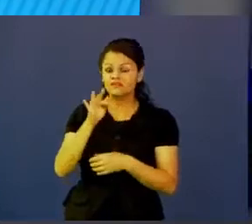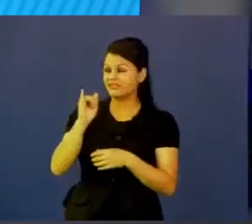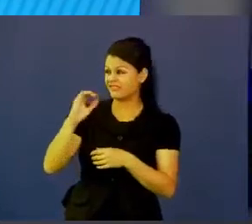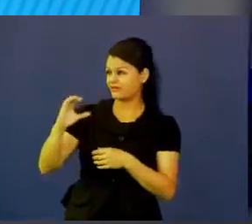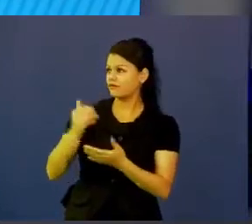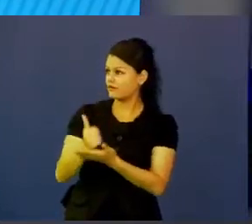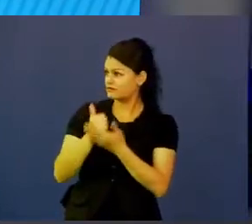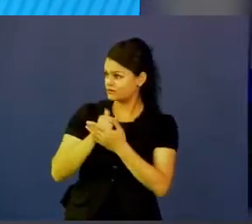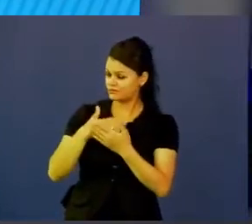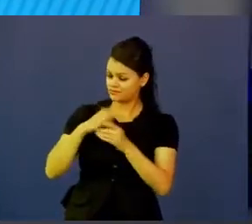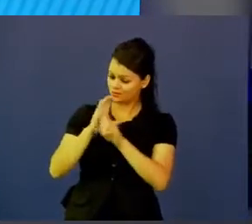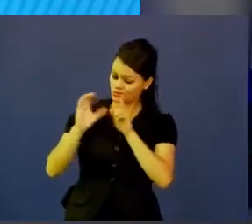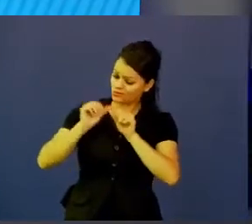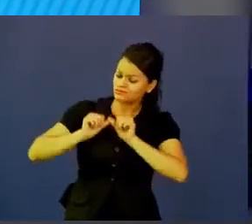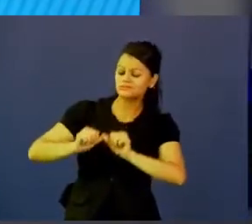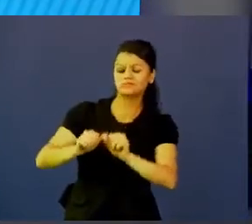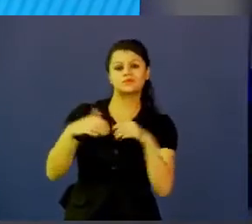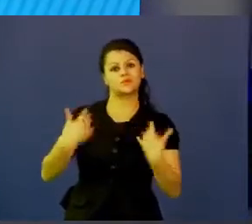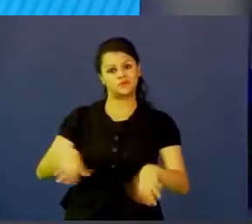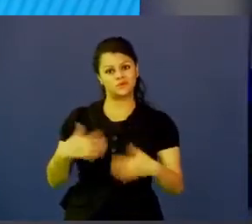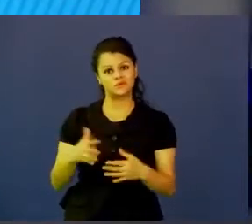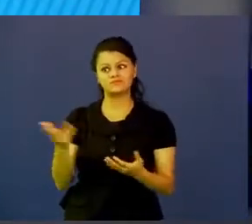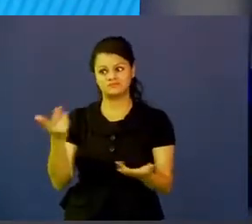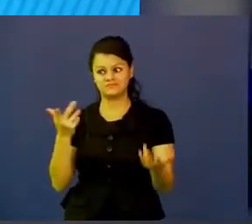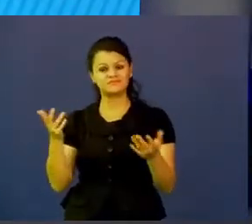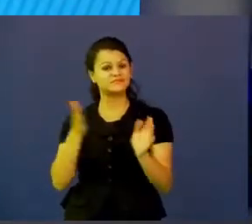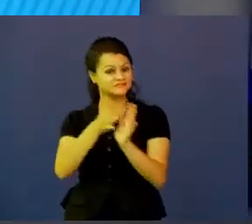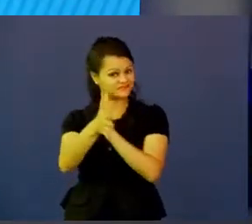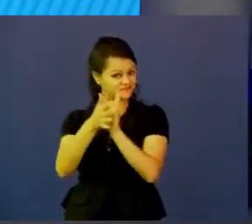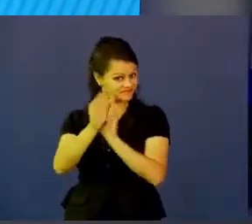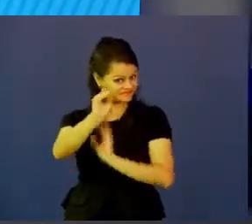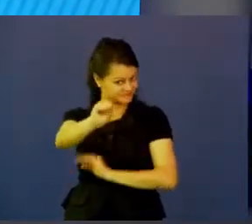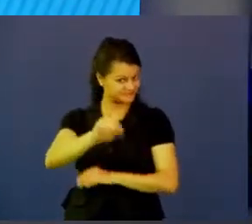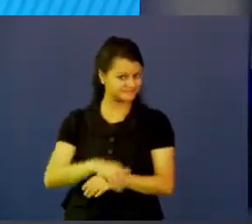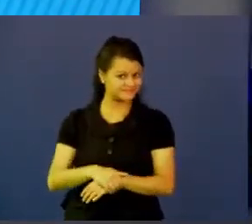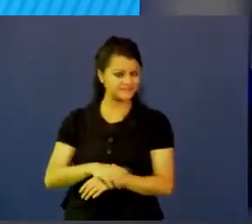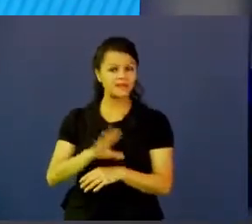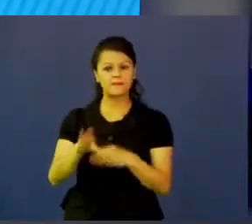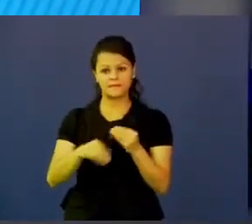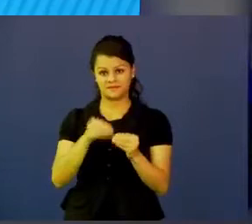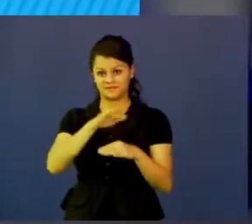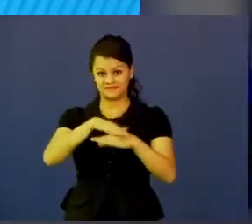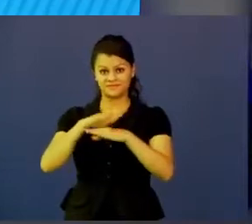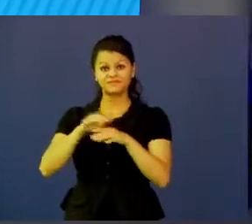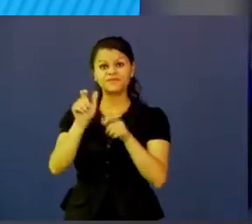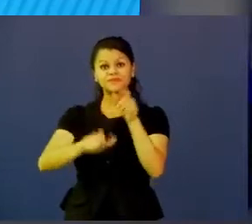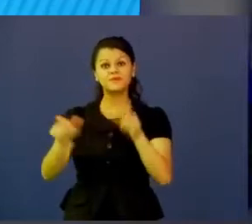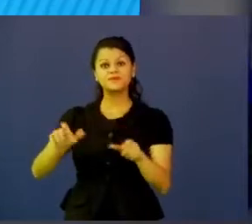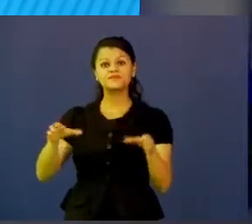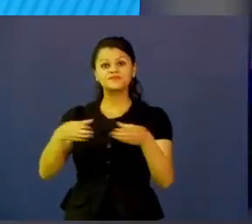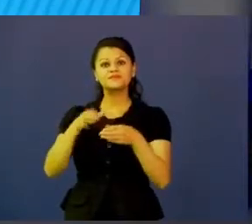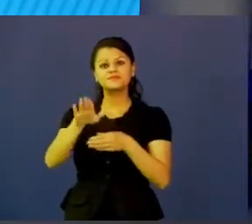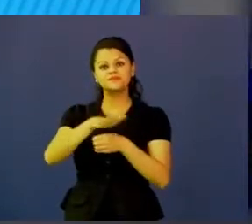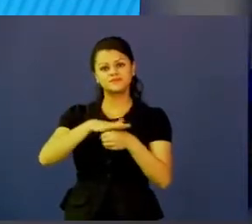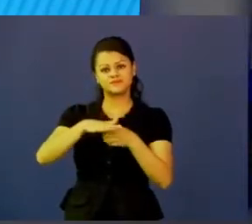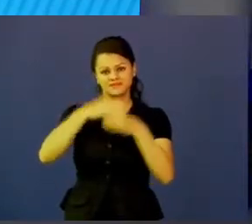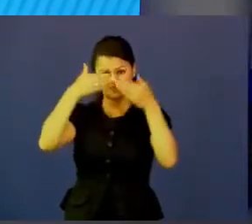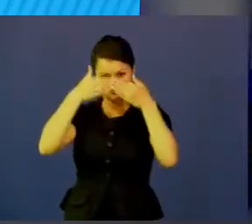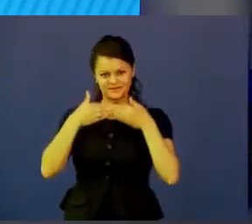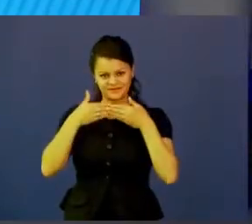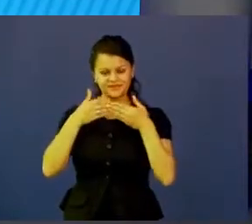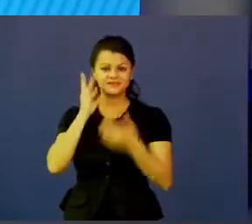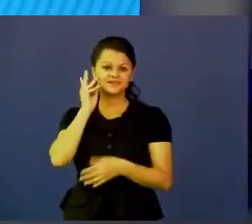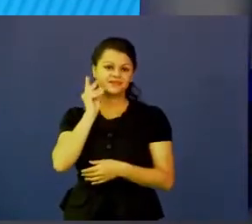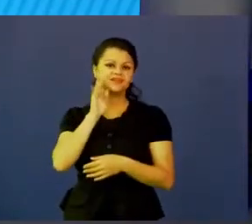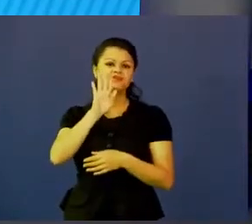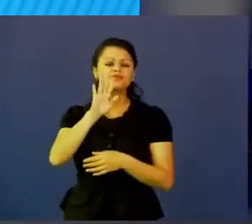dato que nos sirve para romper estereotipos. Y tenemos otro dato. La población en situación de discapacidad de este país, de discapacidad